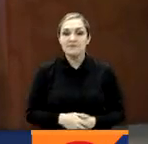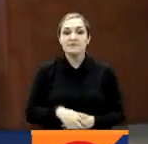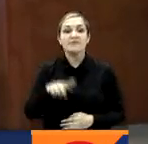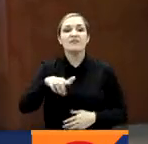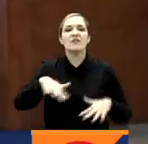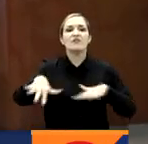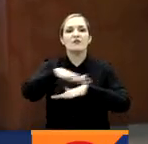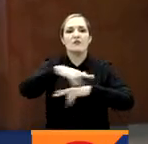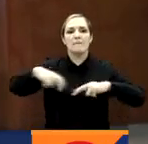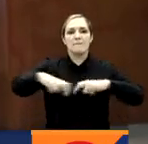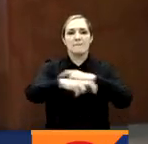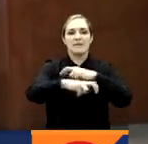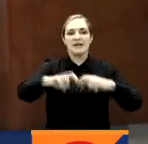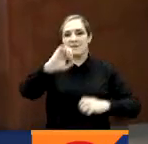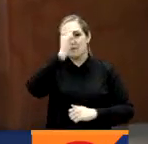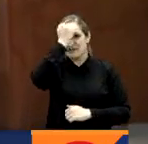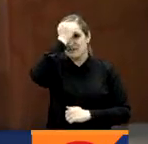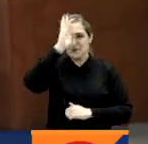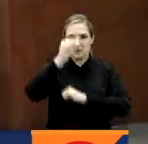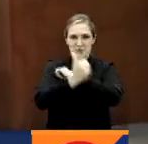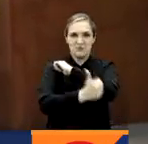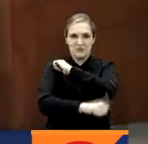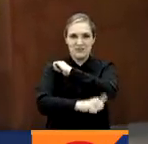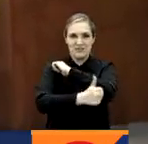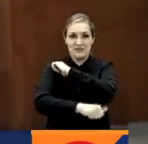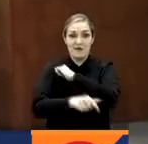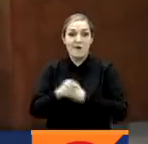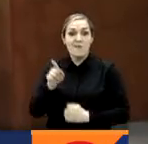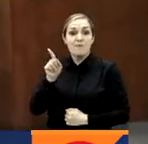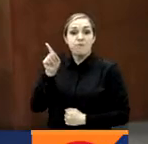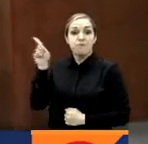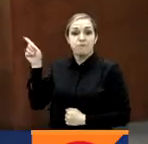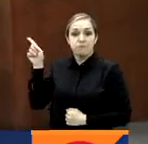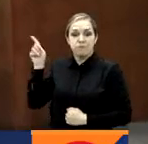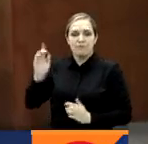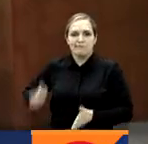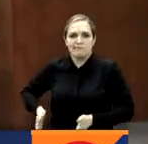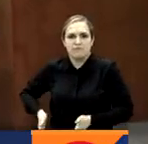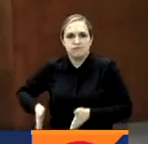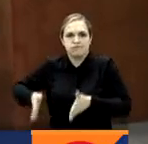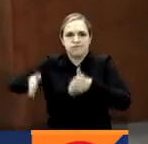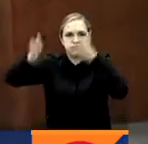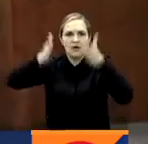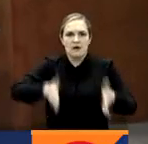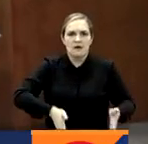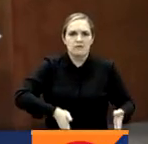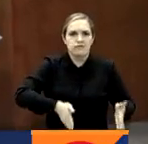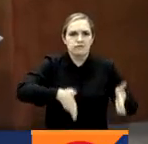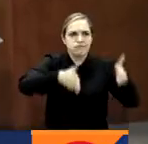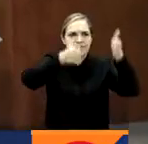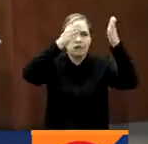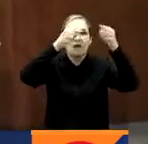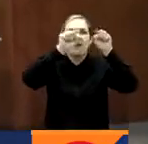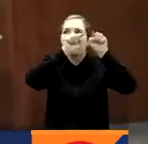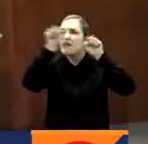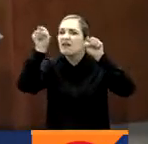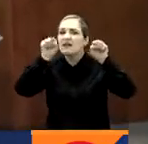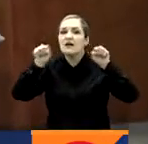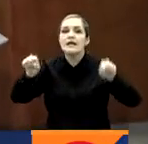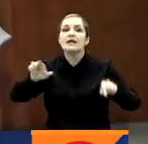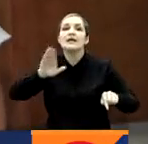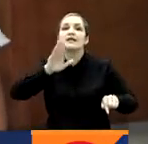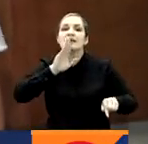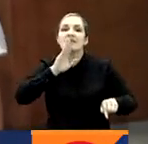Parque Central de Puerto Boyacá, donde está el Monumento Nacional, el primer monumento que está dirigido a las víctimas de